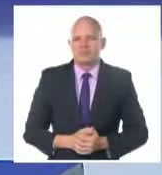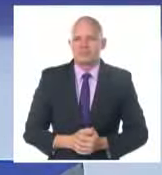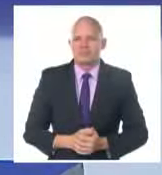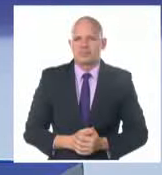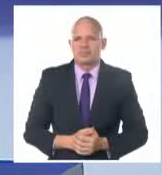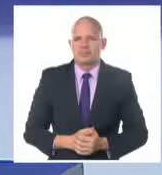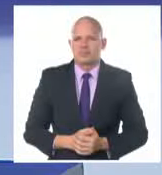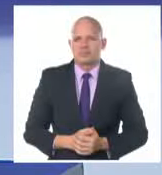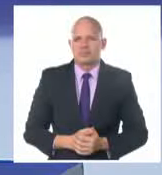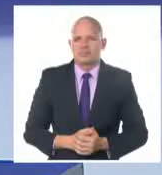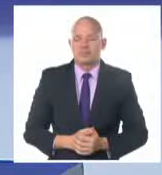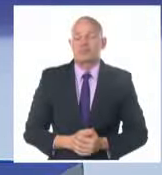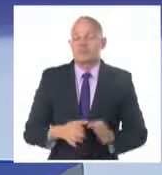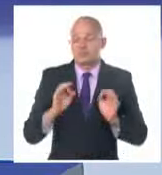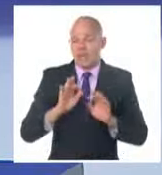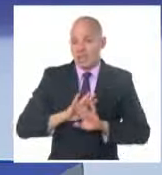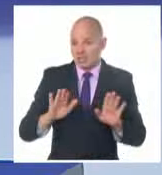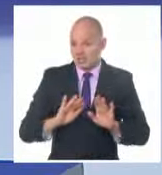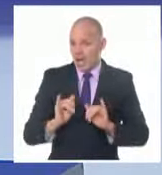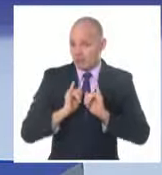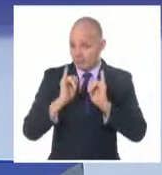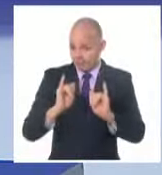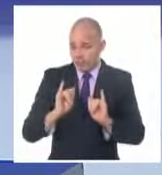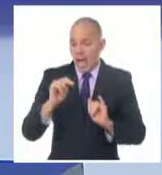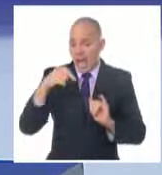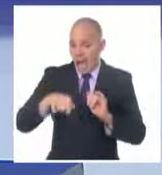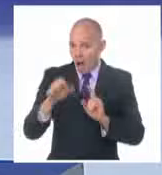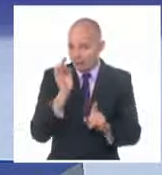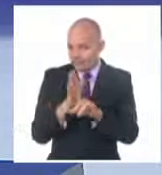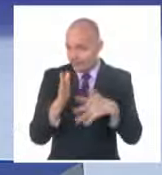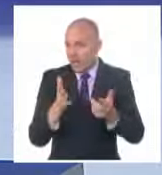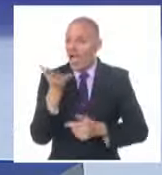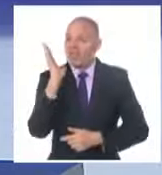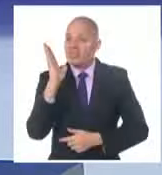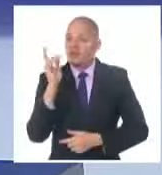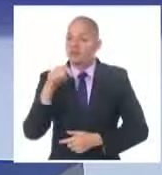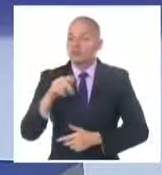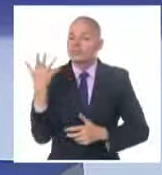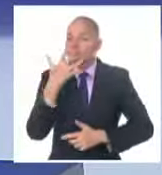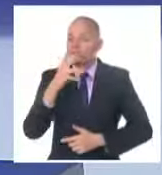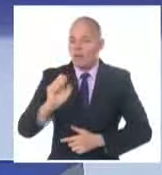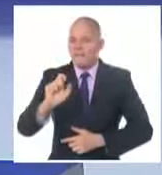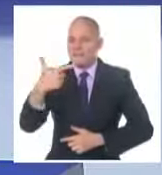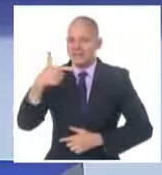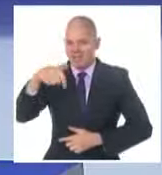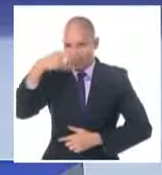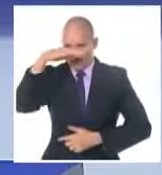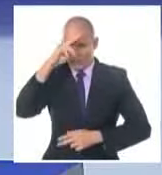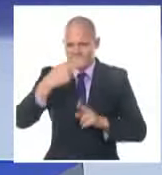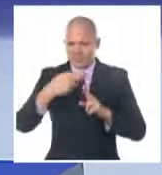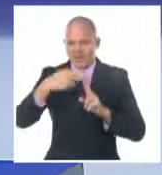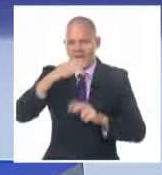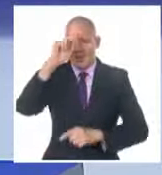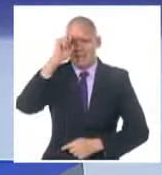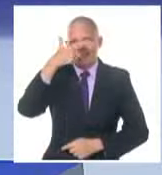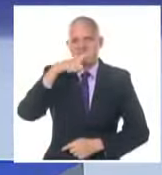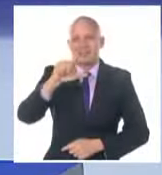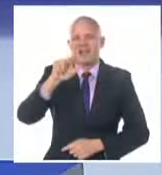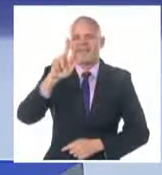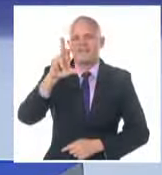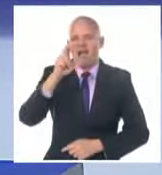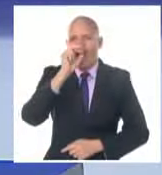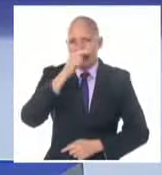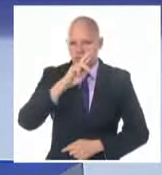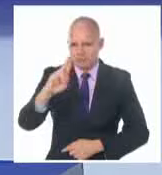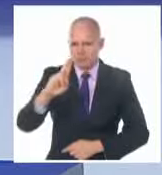Anunciado. A continuación, transmitimos íntegramente el discurso pronunciado este viernes por el vicepresidente de la República, Salvador Valdés Mesa, en